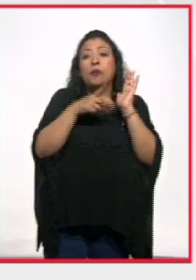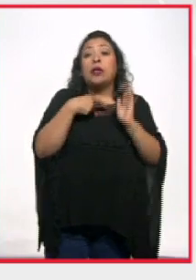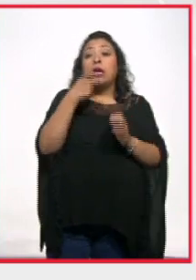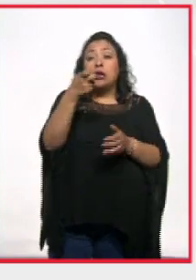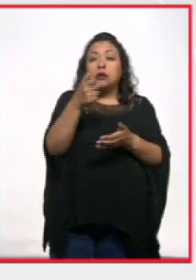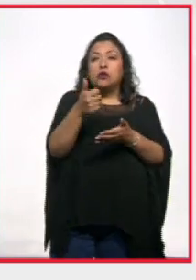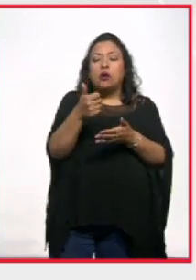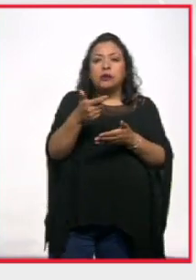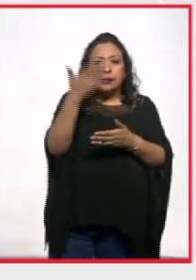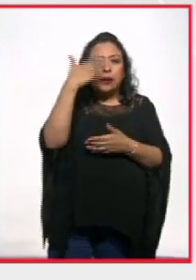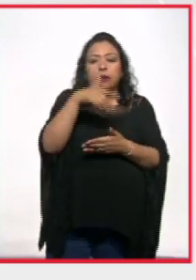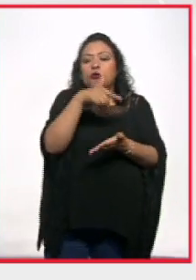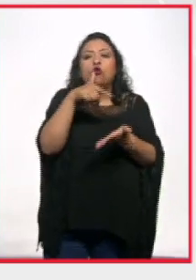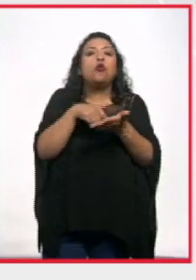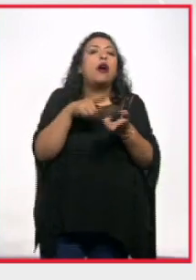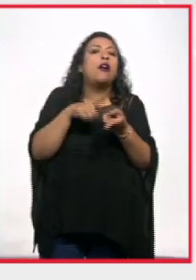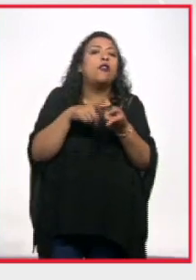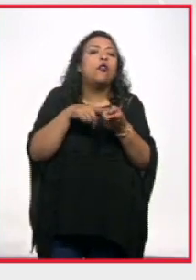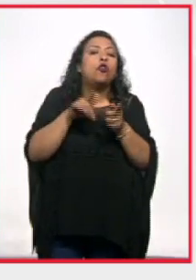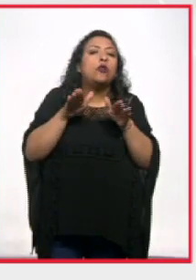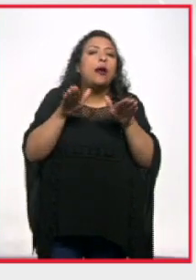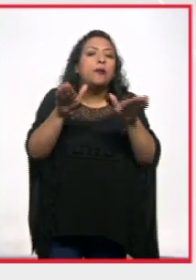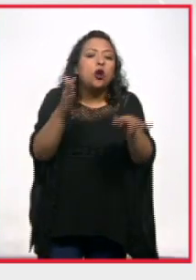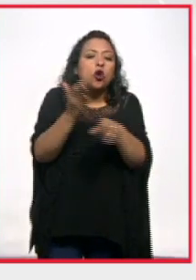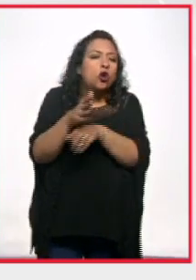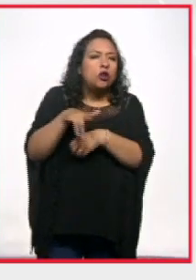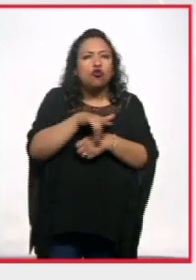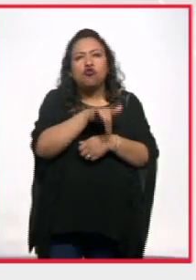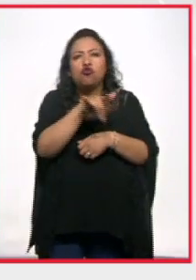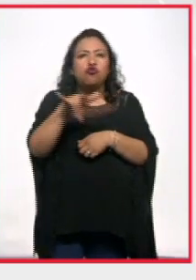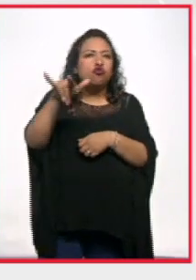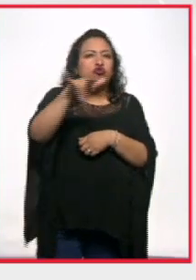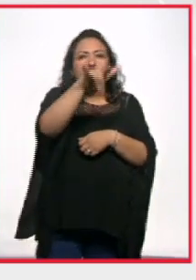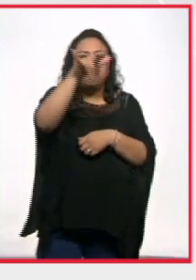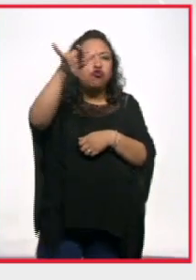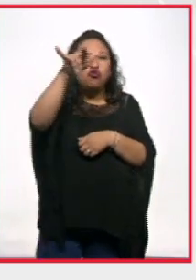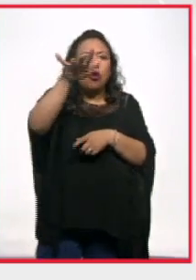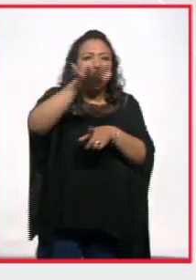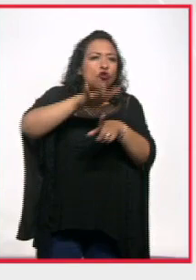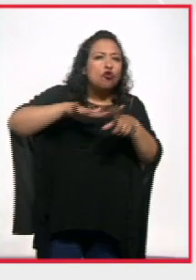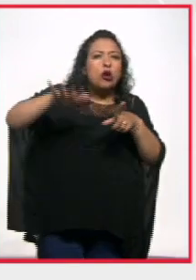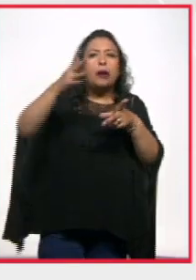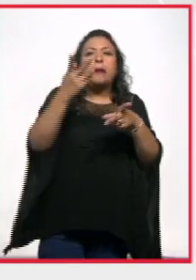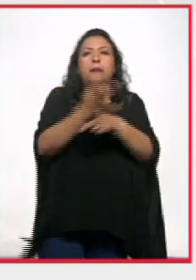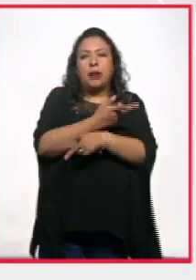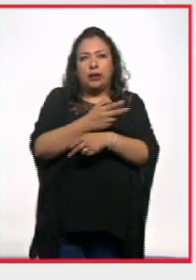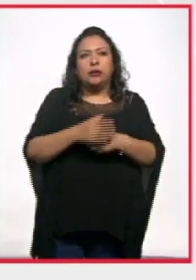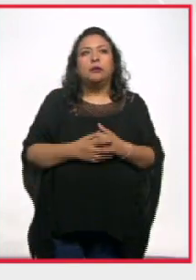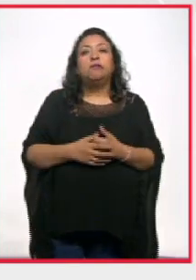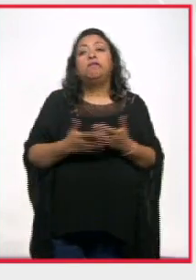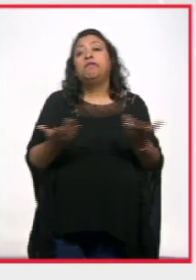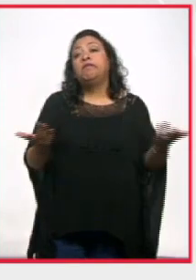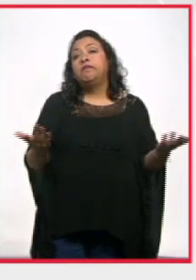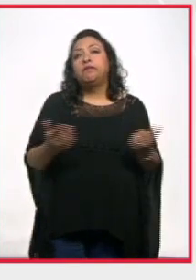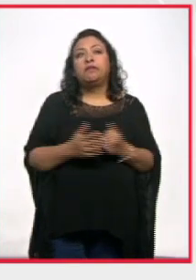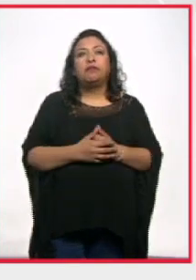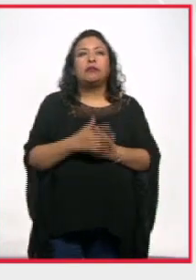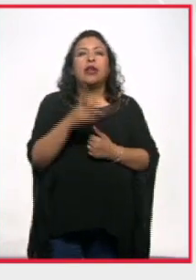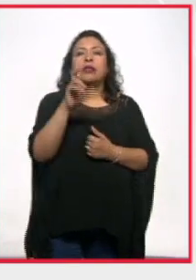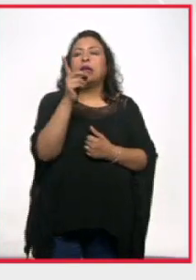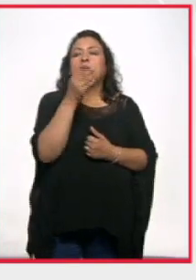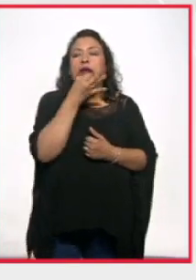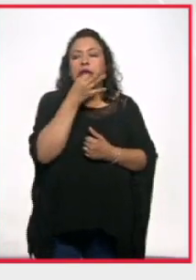manera nosotros podemos saber en dónde está el avión actualmente y todo lo que está pasando alrededor. Ya tenemos